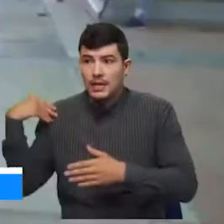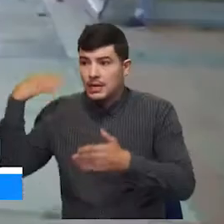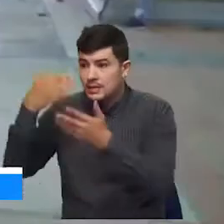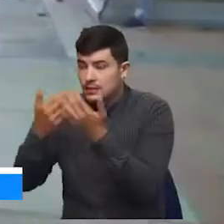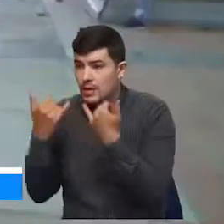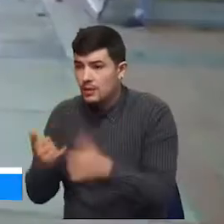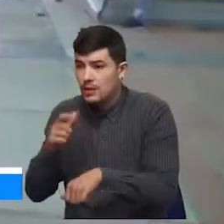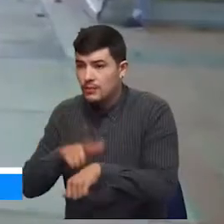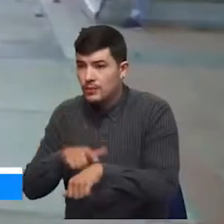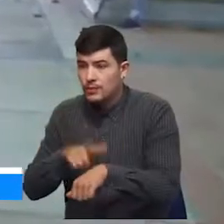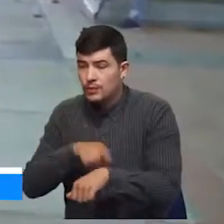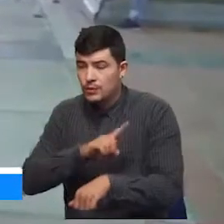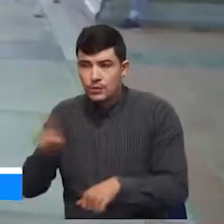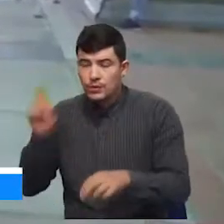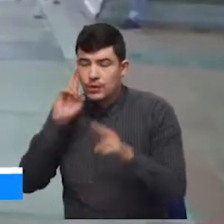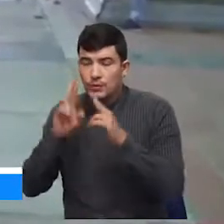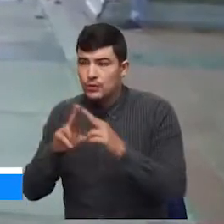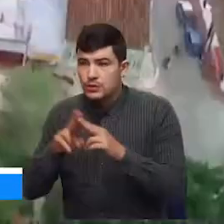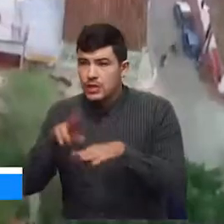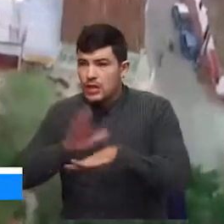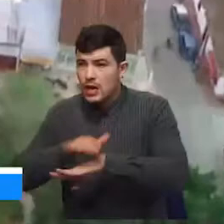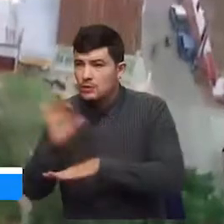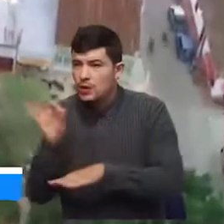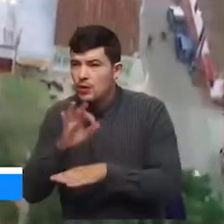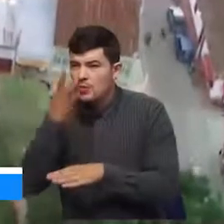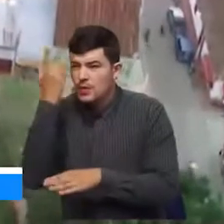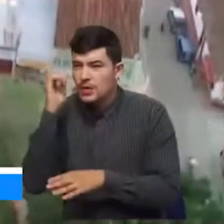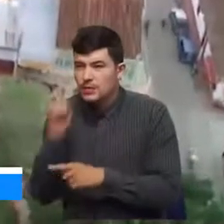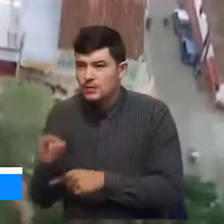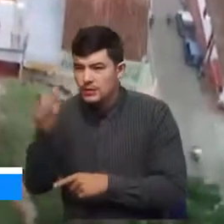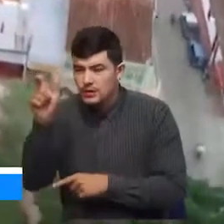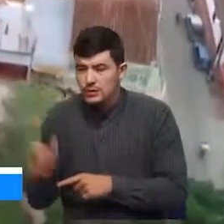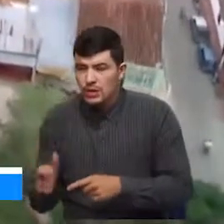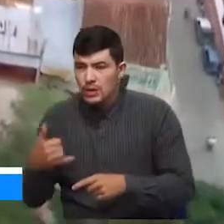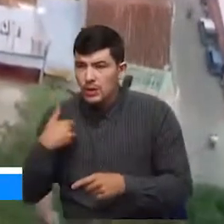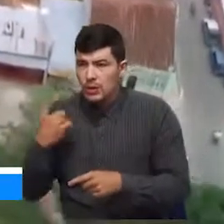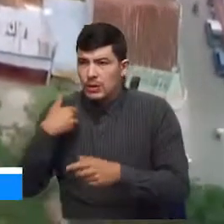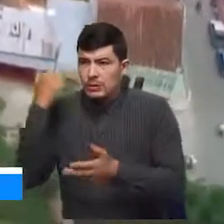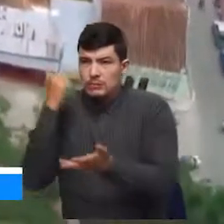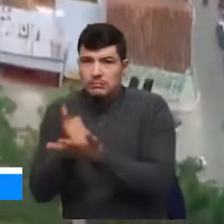momento se desconocen causas y autores del hecho de sangre. Las autoridades adelantan las respectivas investigaciones.